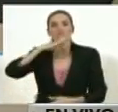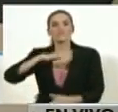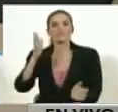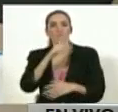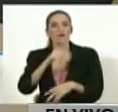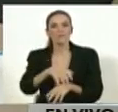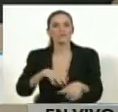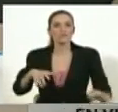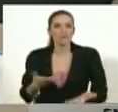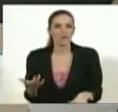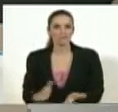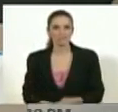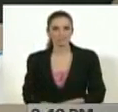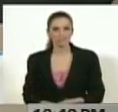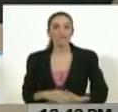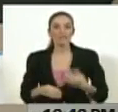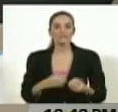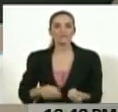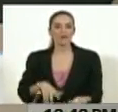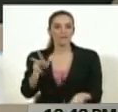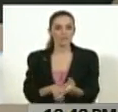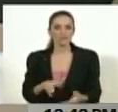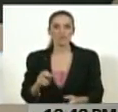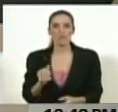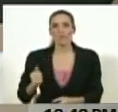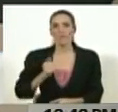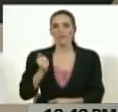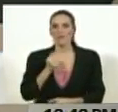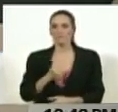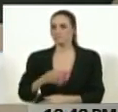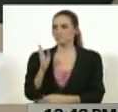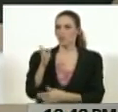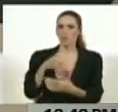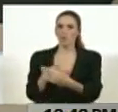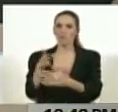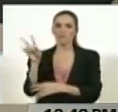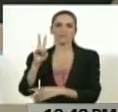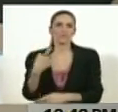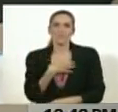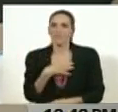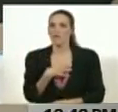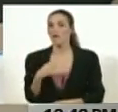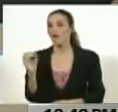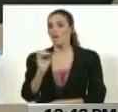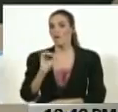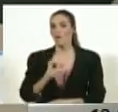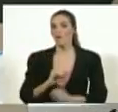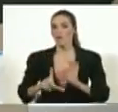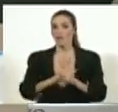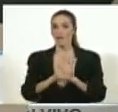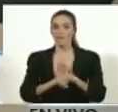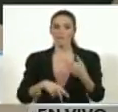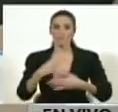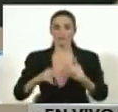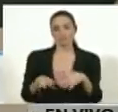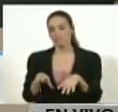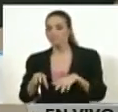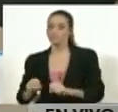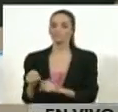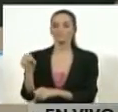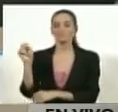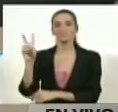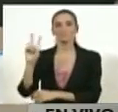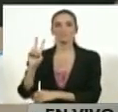mayoritarios para aplicar o activar cualquier tipo de sanción contra nuestro país o que se legitime el plan de intervención de nuestro